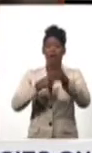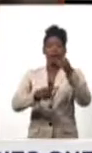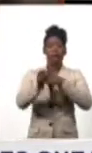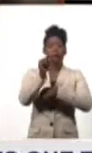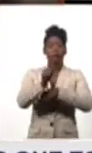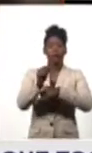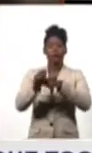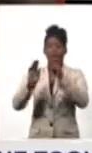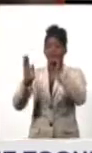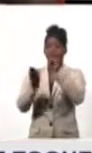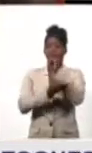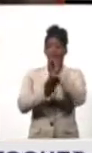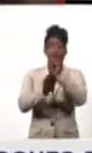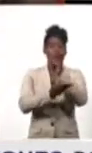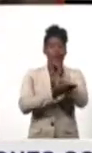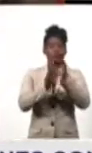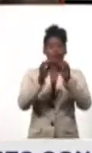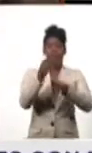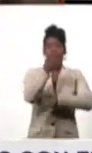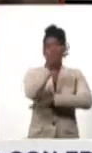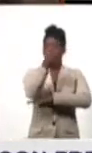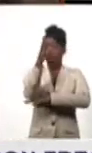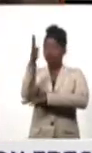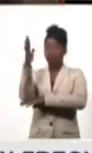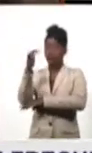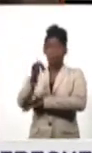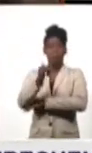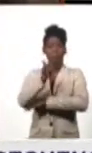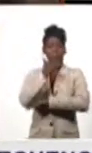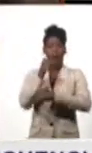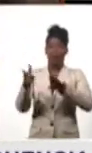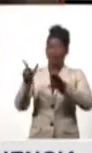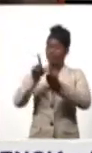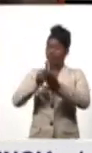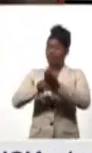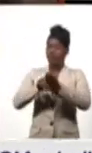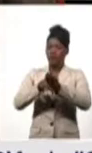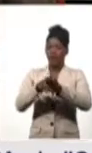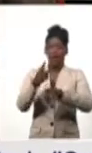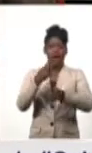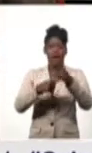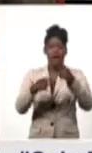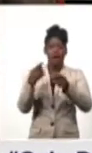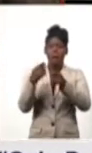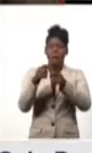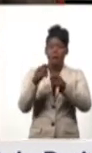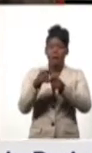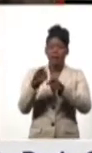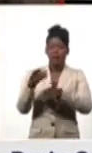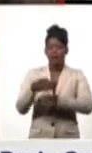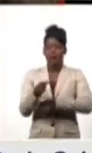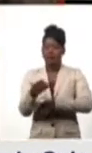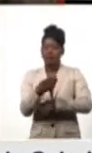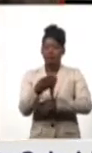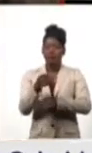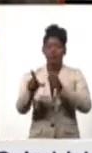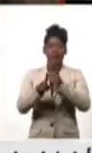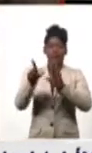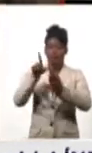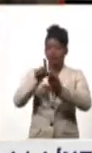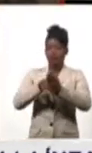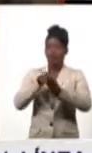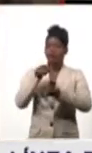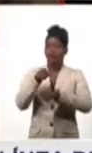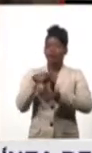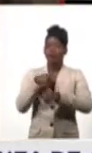caza ilegal, todo el comercio ilegal de especies, un manejo inadecuado de especies exóticas invasoras. O sea, lo que quiero trasladar la idea de que